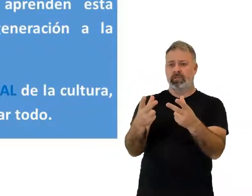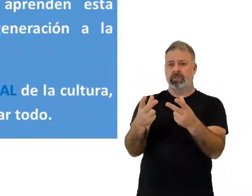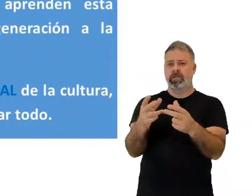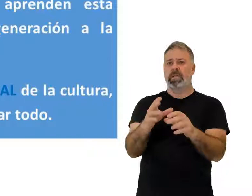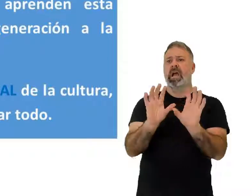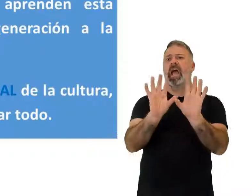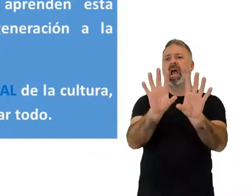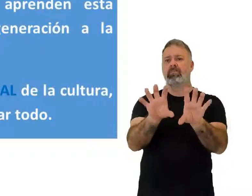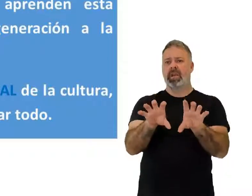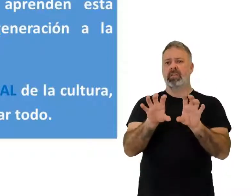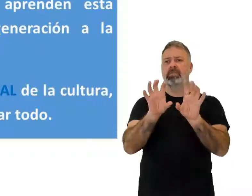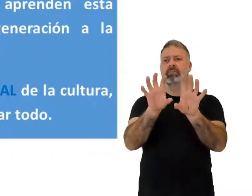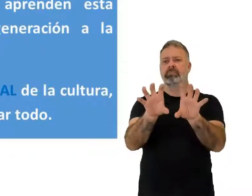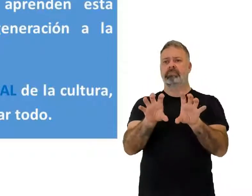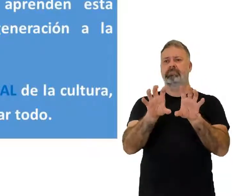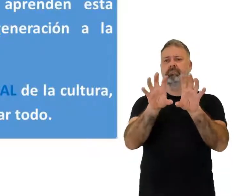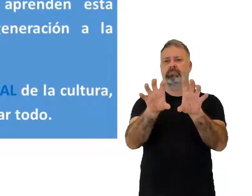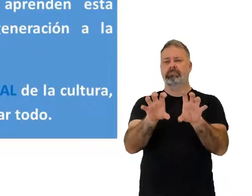aprenden